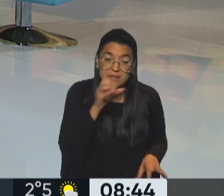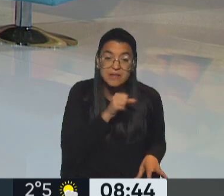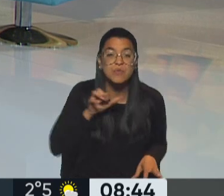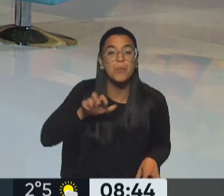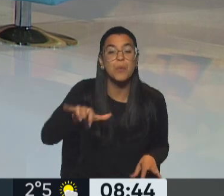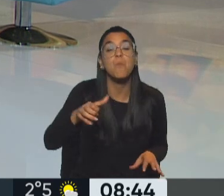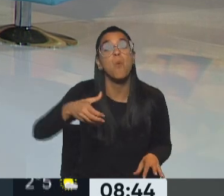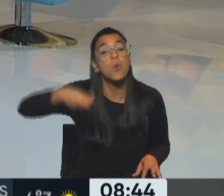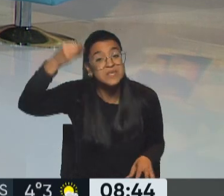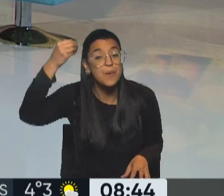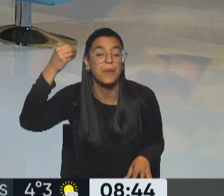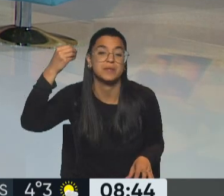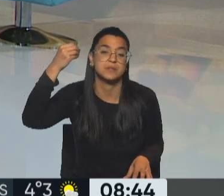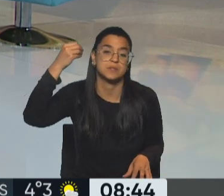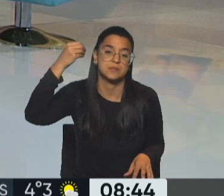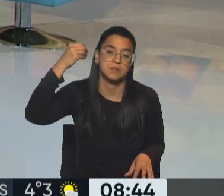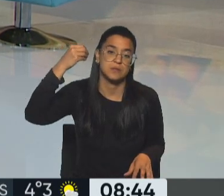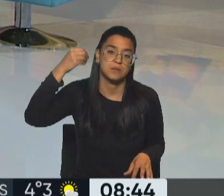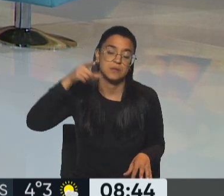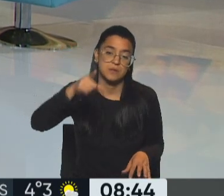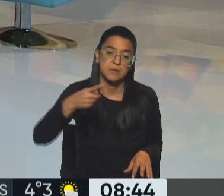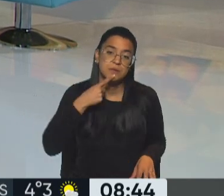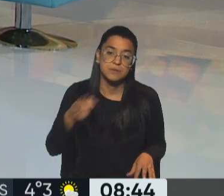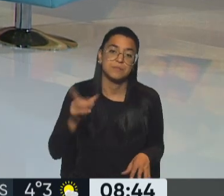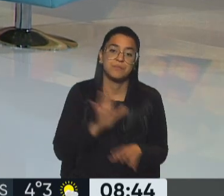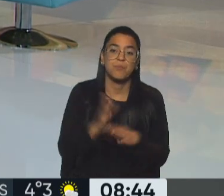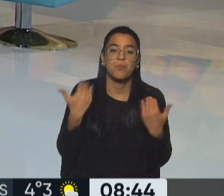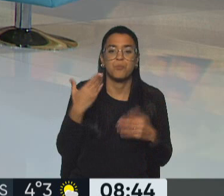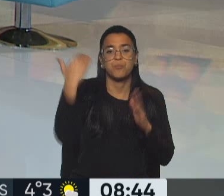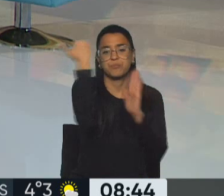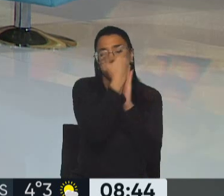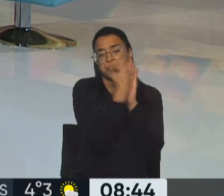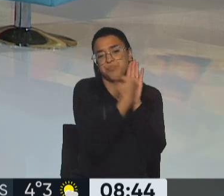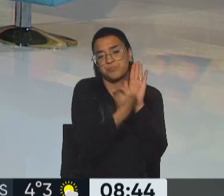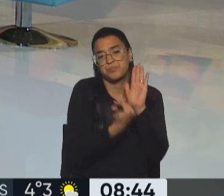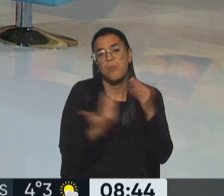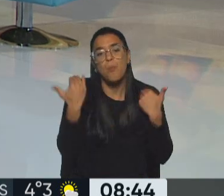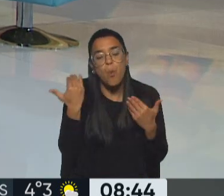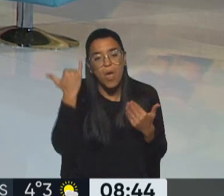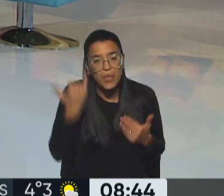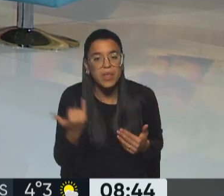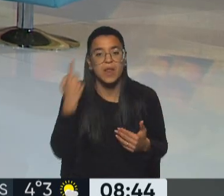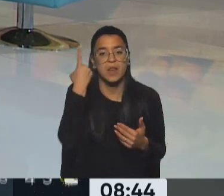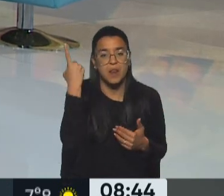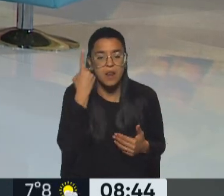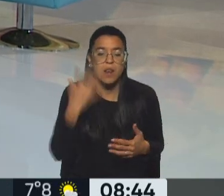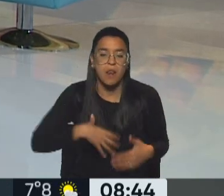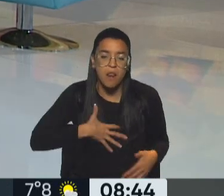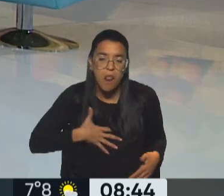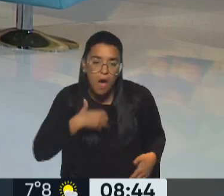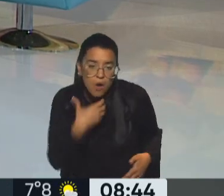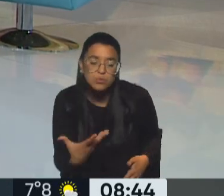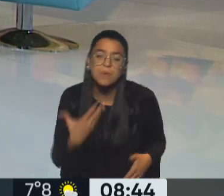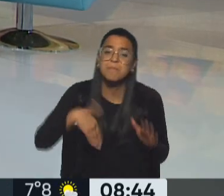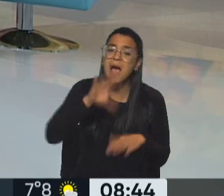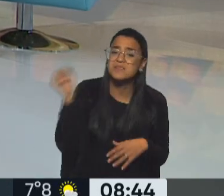muchos casos termina con letalidad. Que puede tener o no puede tener náuseas. Me parece que para cerrar, lo más